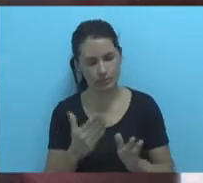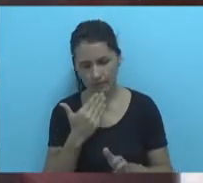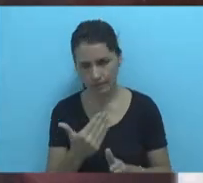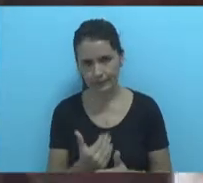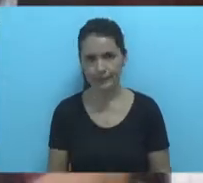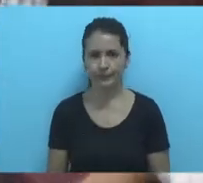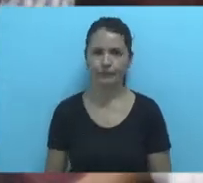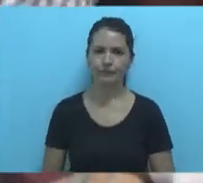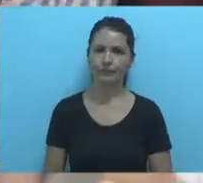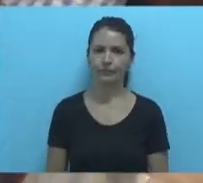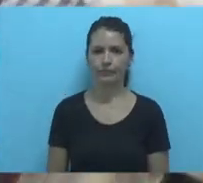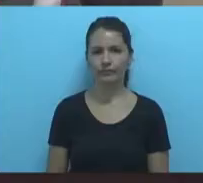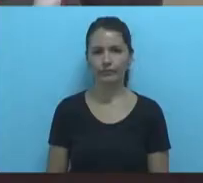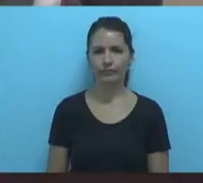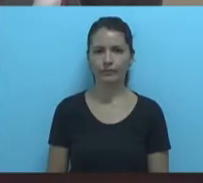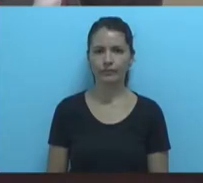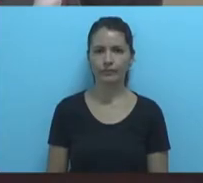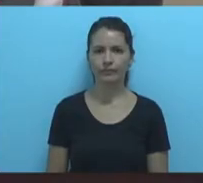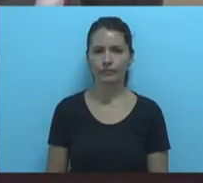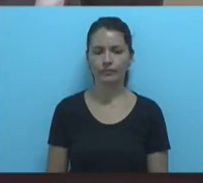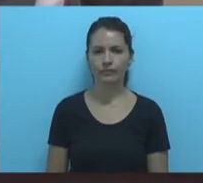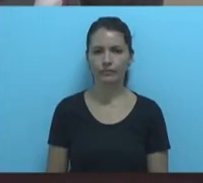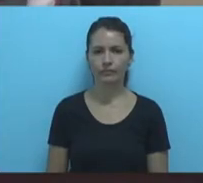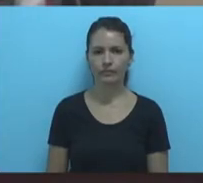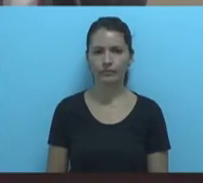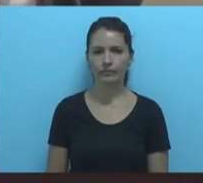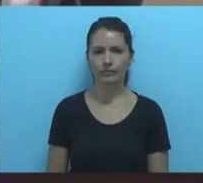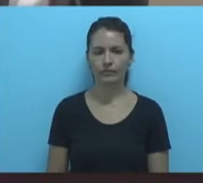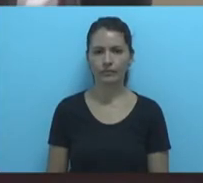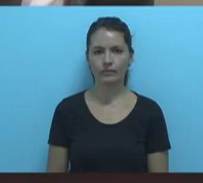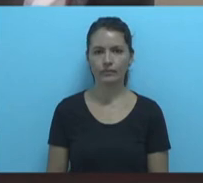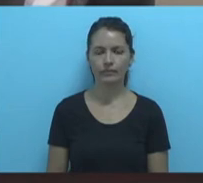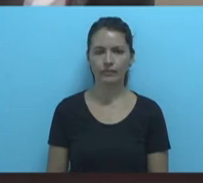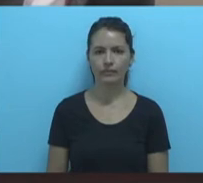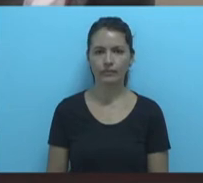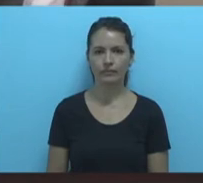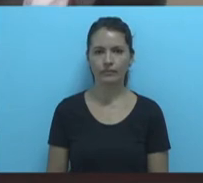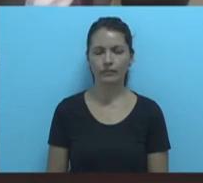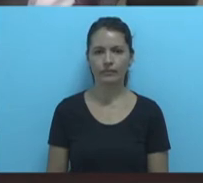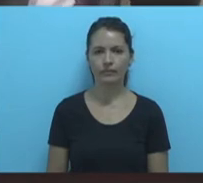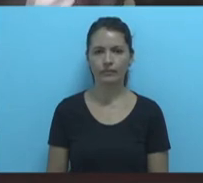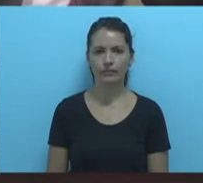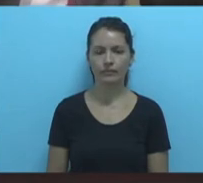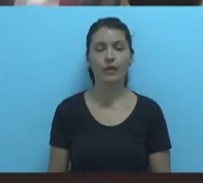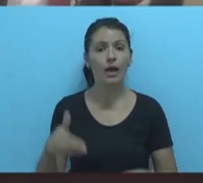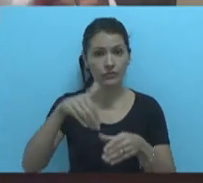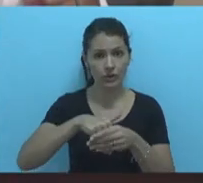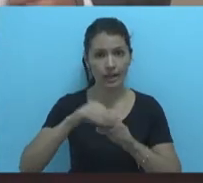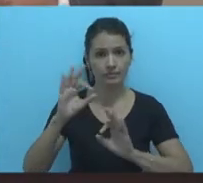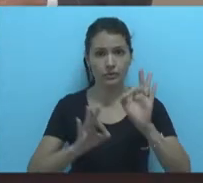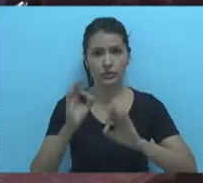presidente. Gracias, gracias. Gracias, diputado. A consideración, el proyecto